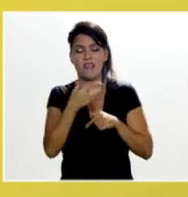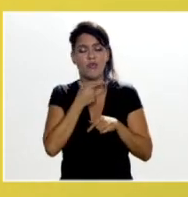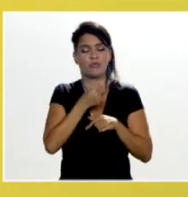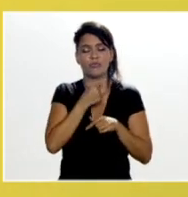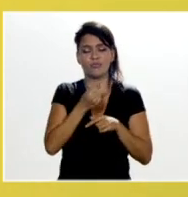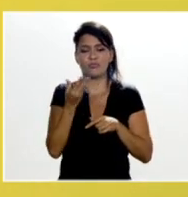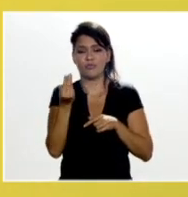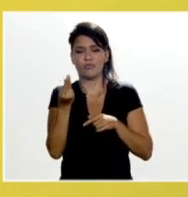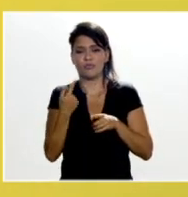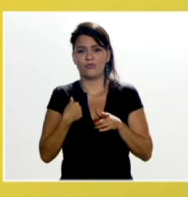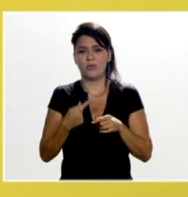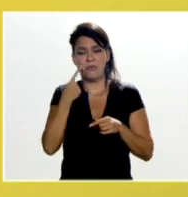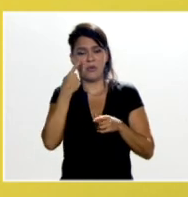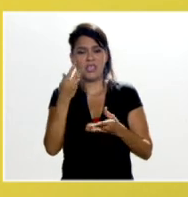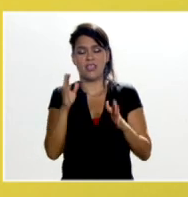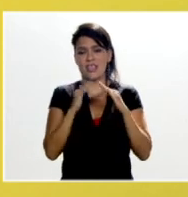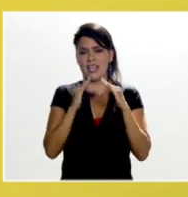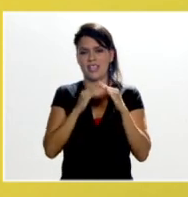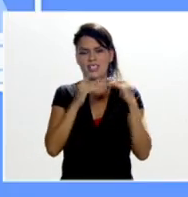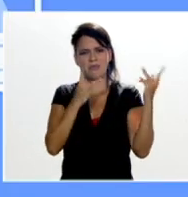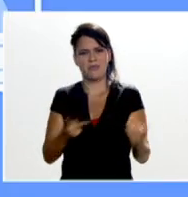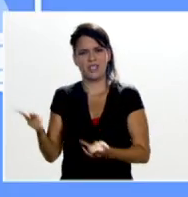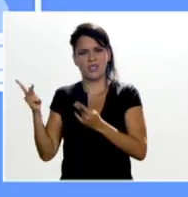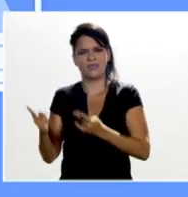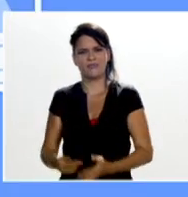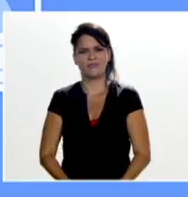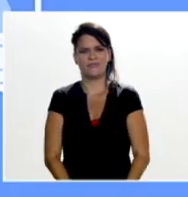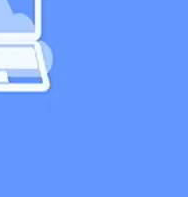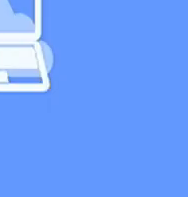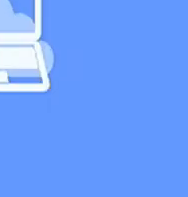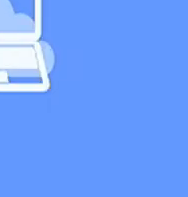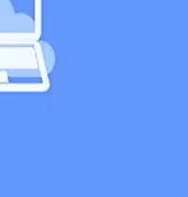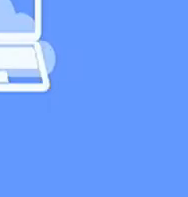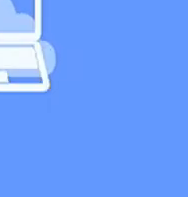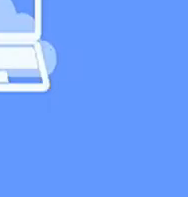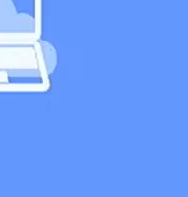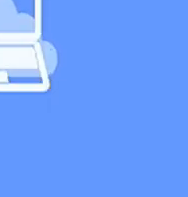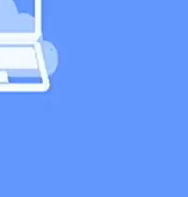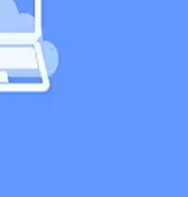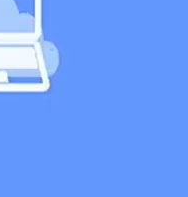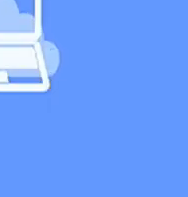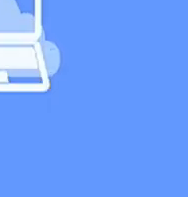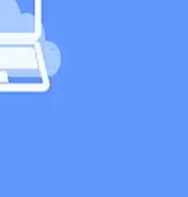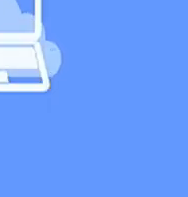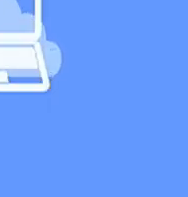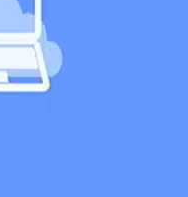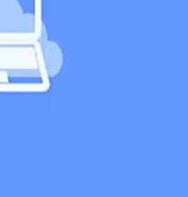les gusta realizar desde casa. Bienvenidos.